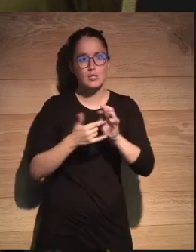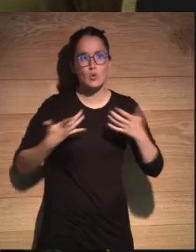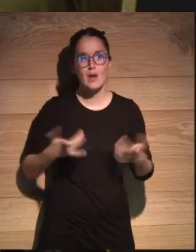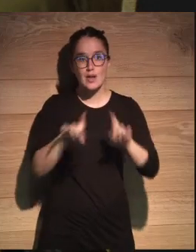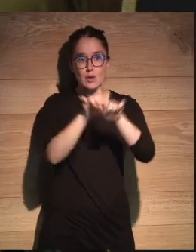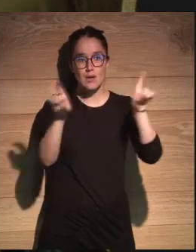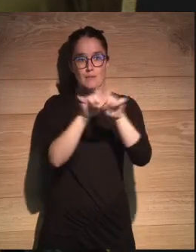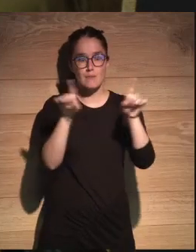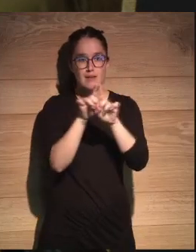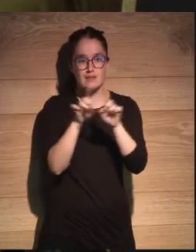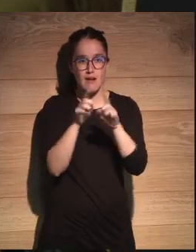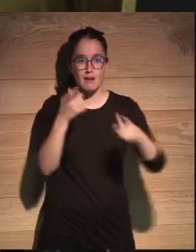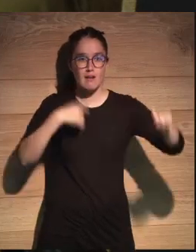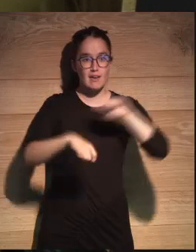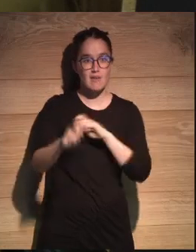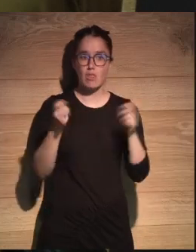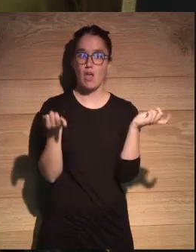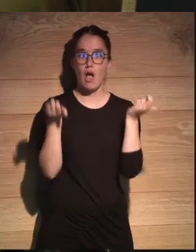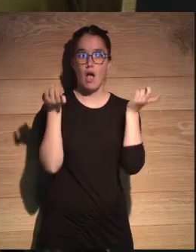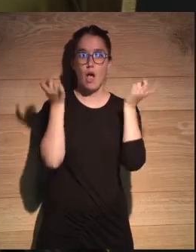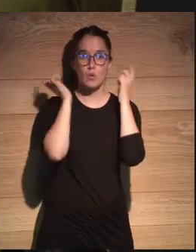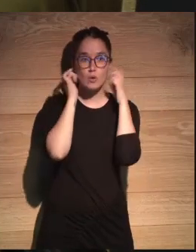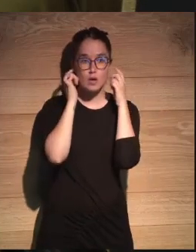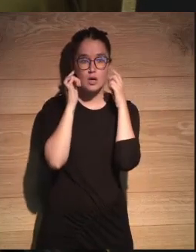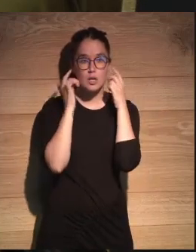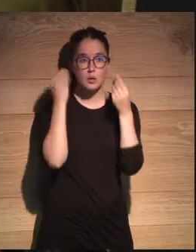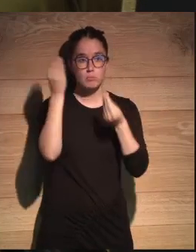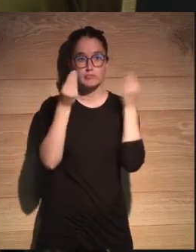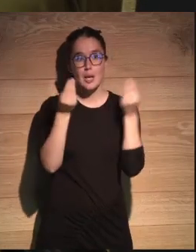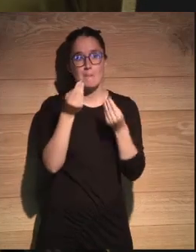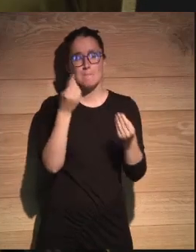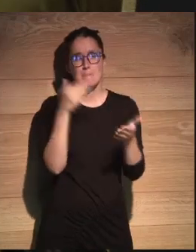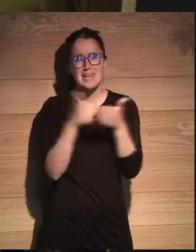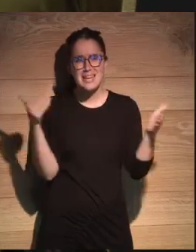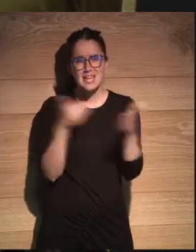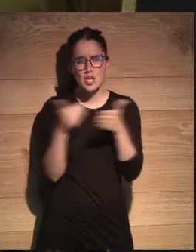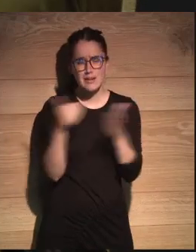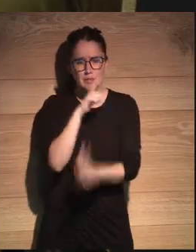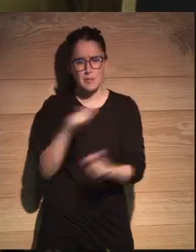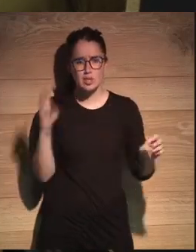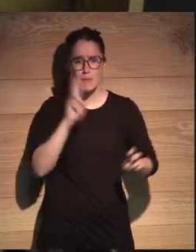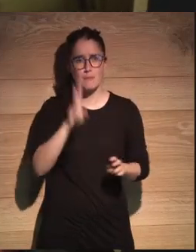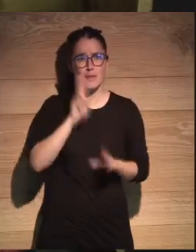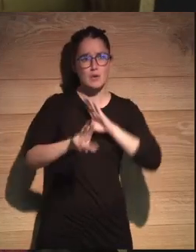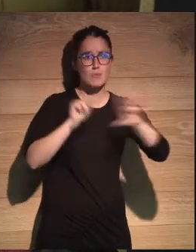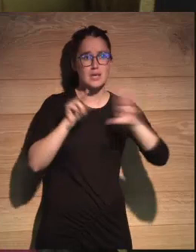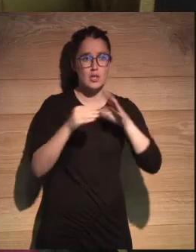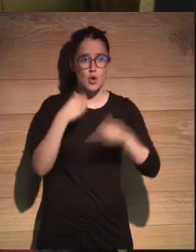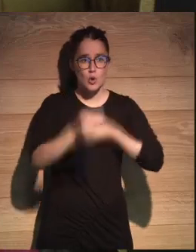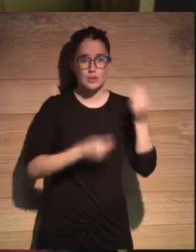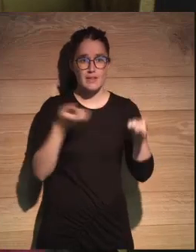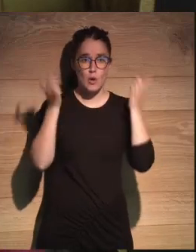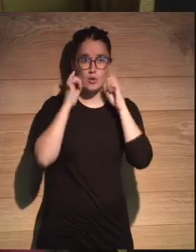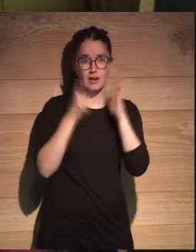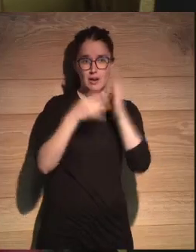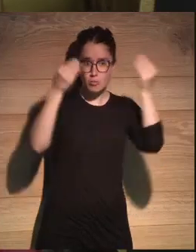una empresa que vende auriculares y ha logrado que millones de personas, más de millones de personas, vean un vídeo que dice que escuchando con esos auriculares de alta